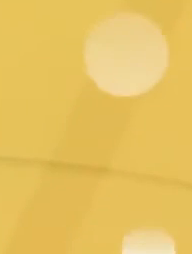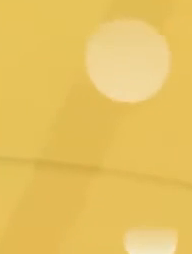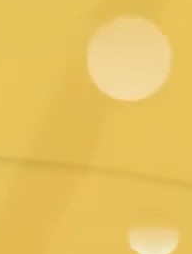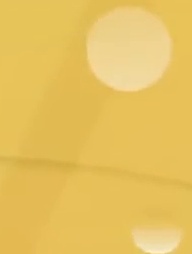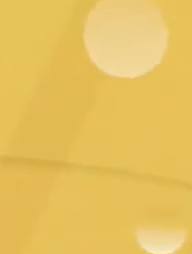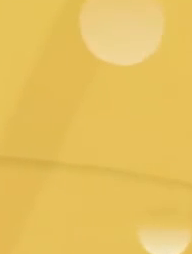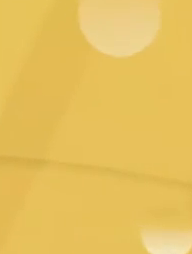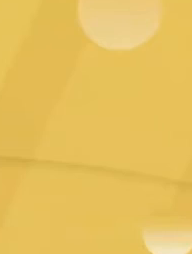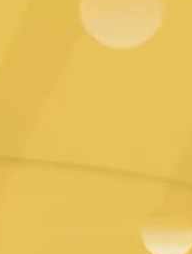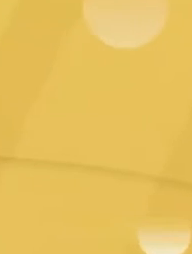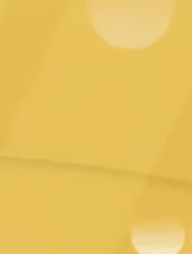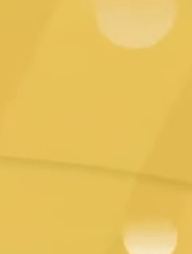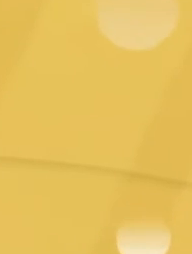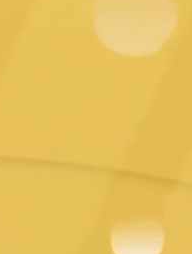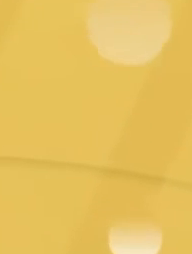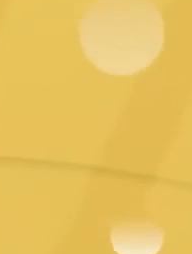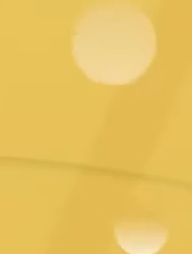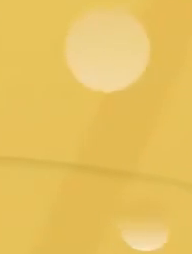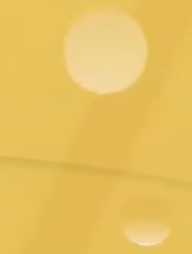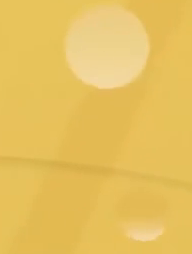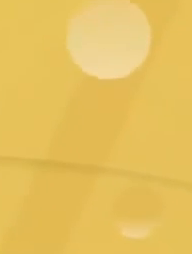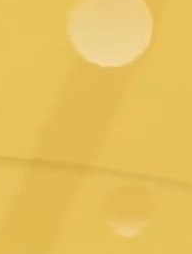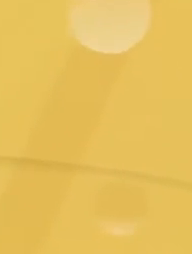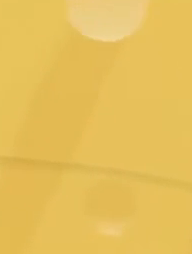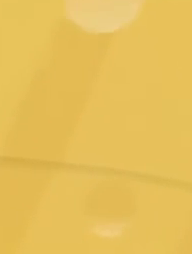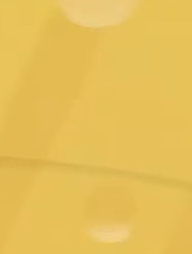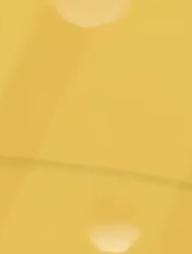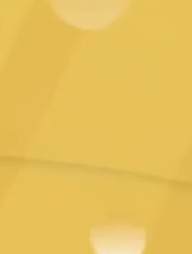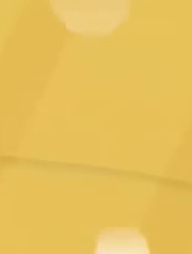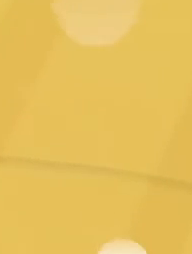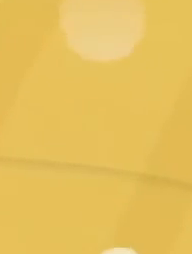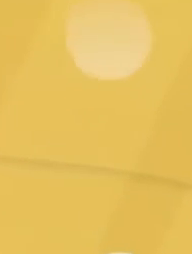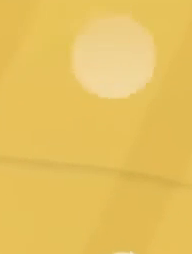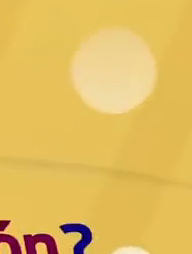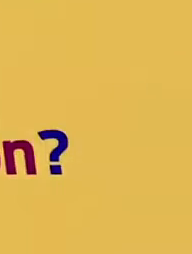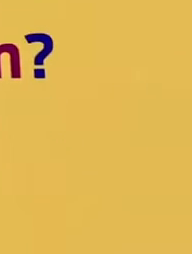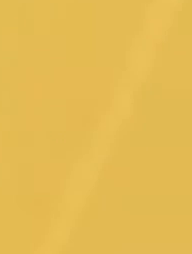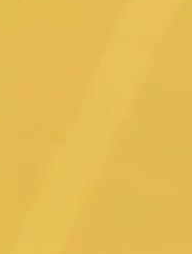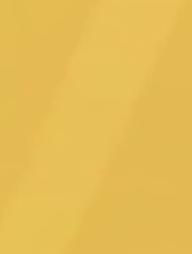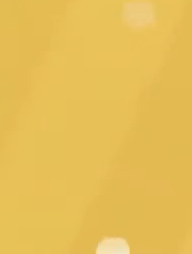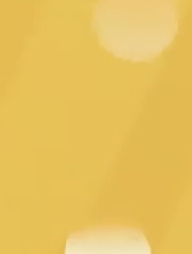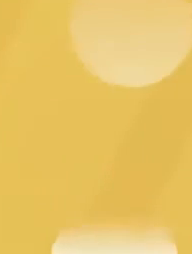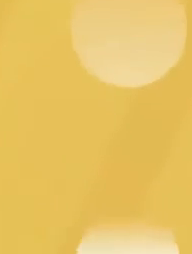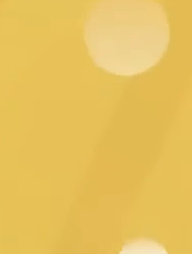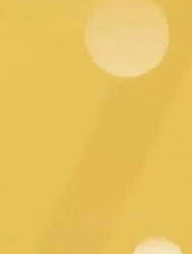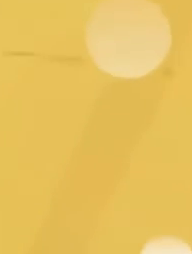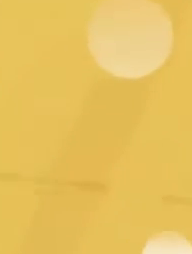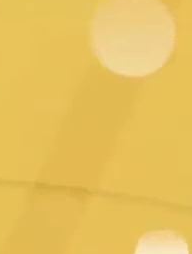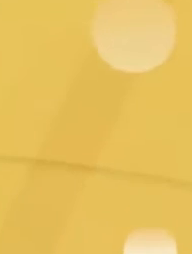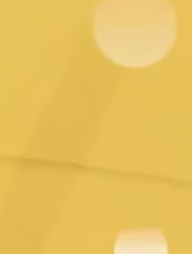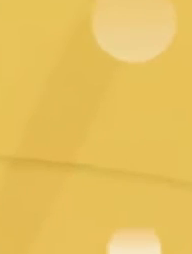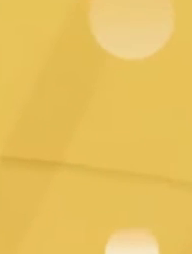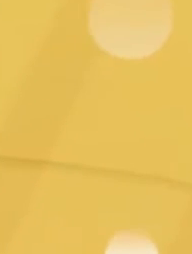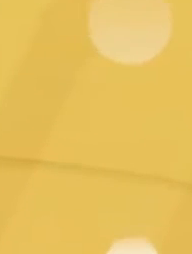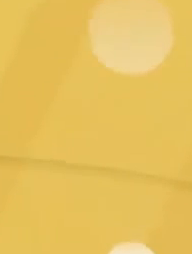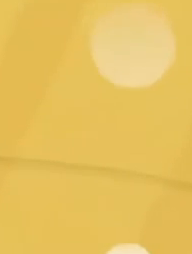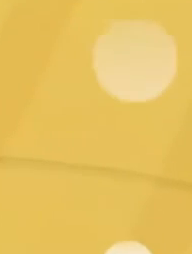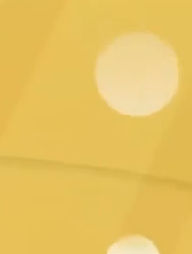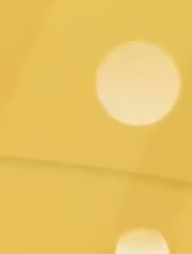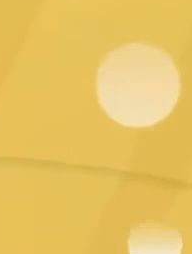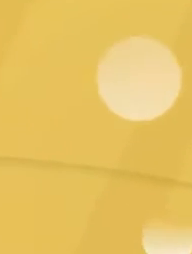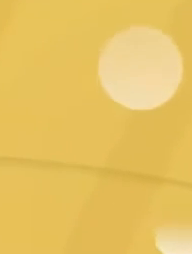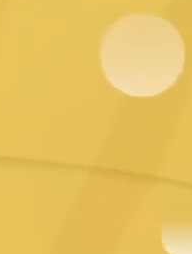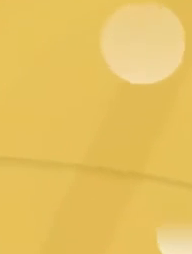Investiguen algunos datos para saber qué pasó, qué derechos humanos se violaron y si acudieron a alguna institución.